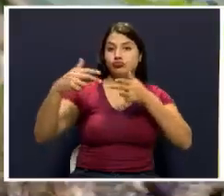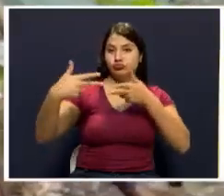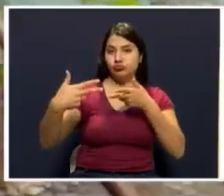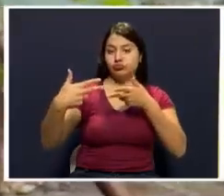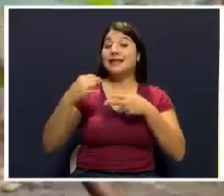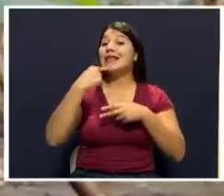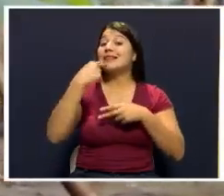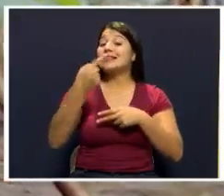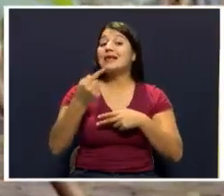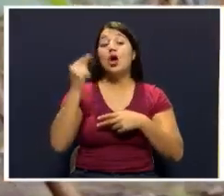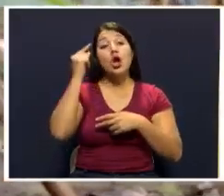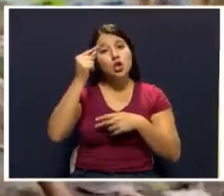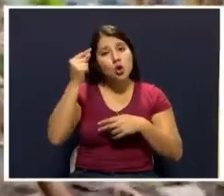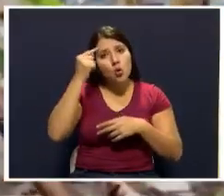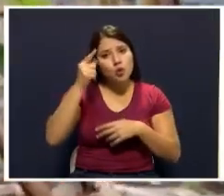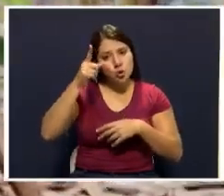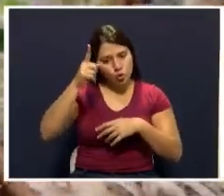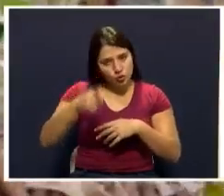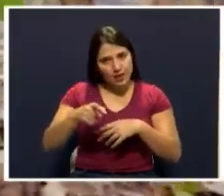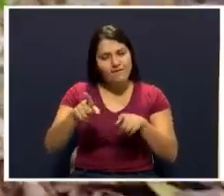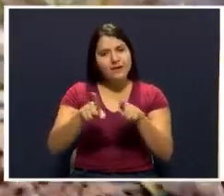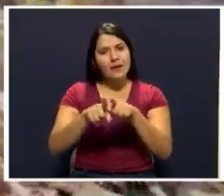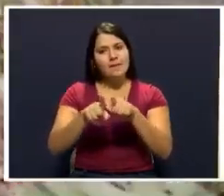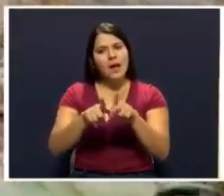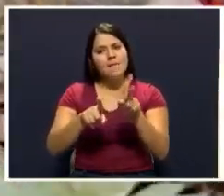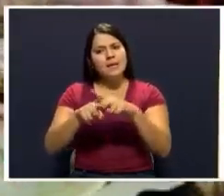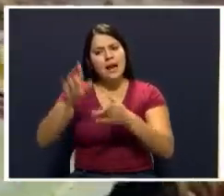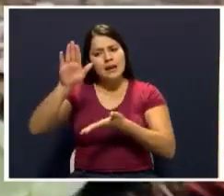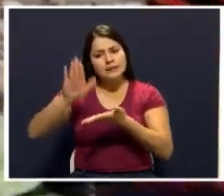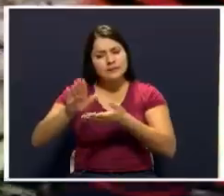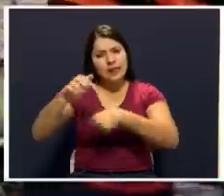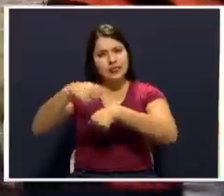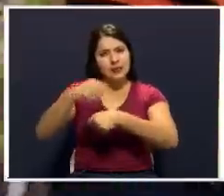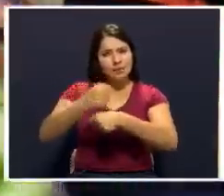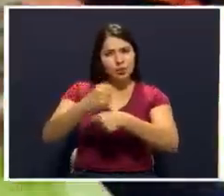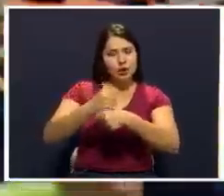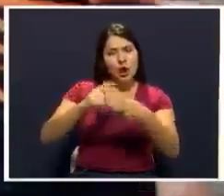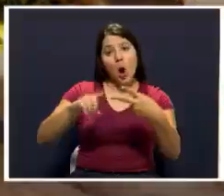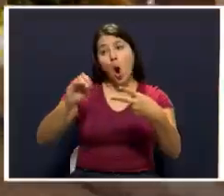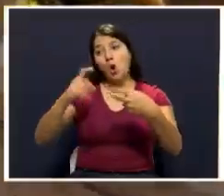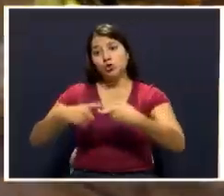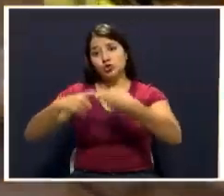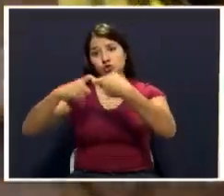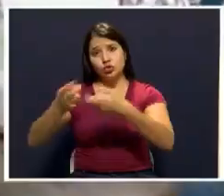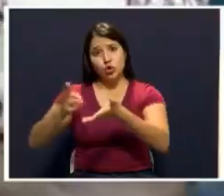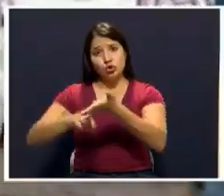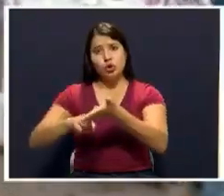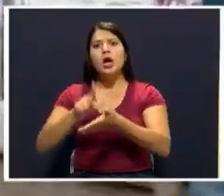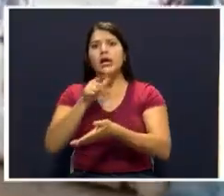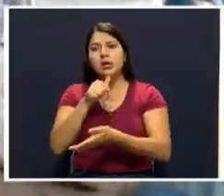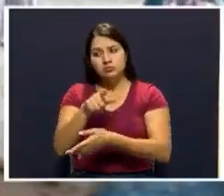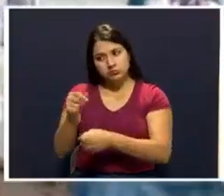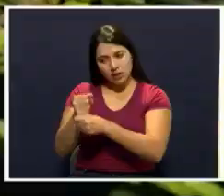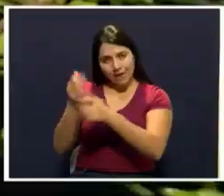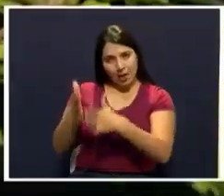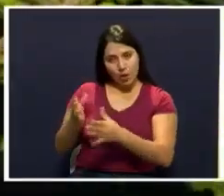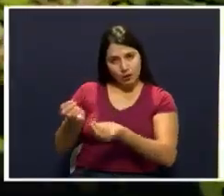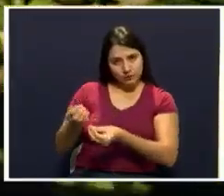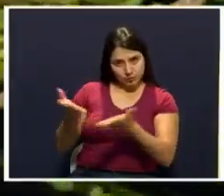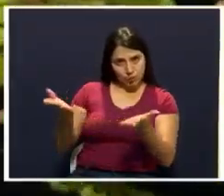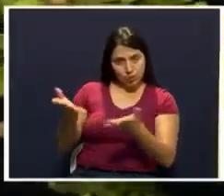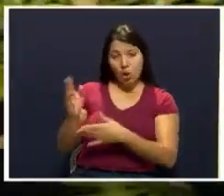la República debe aplicar la reducción de jornadas laborales y la suspensión de contratos a los trabajadores del sector público,